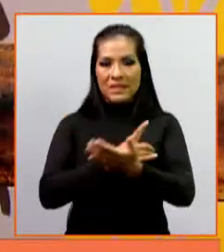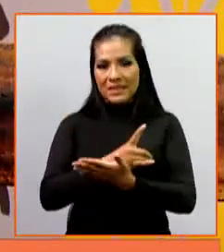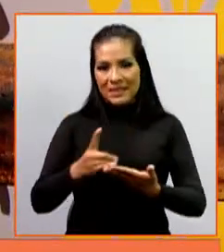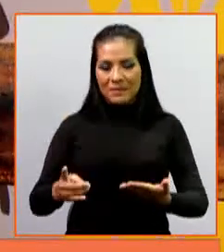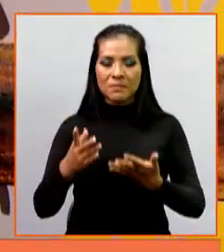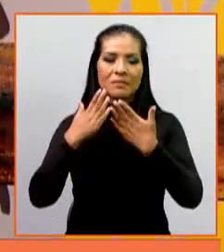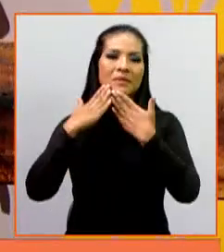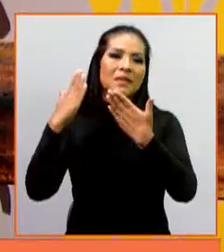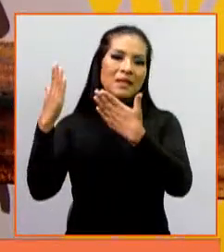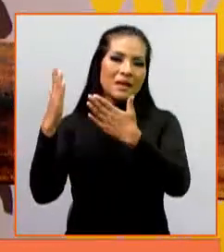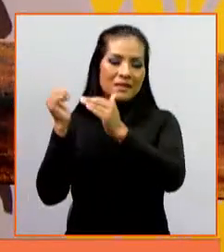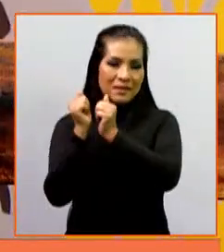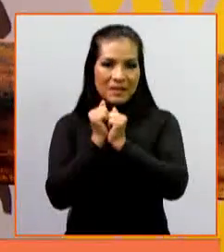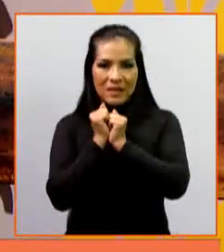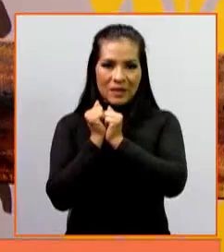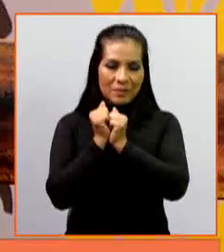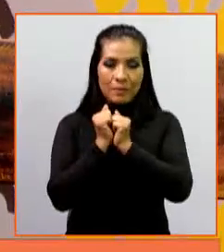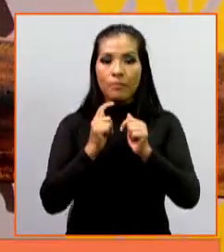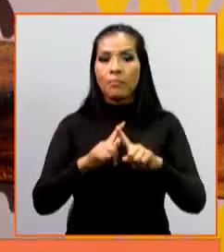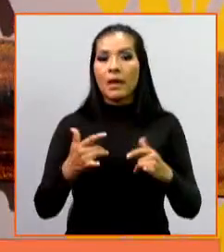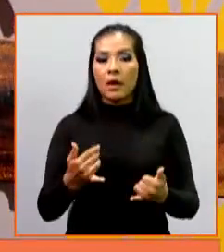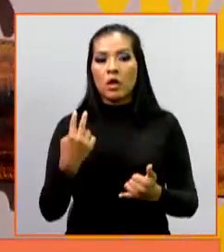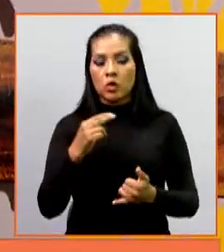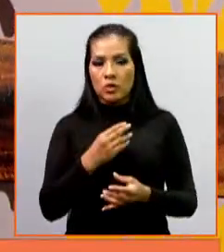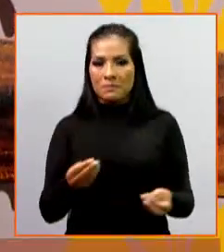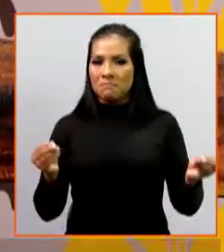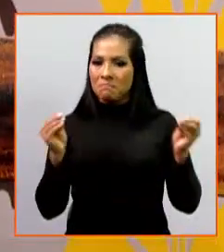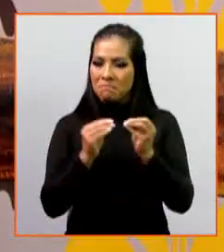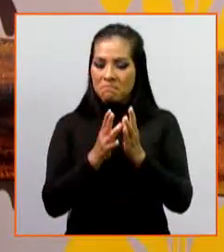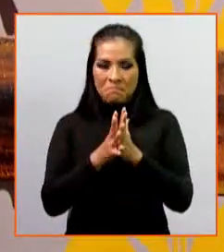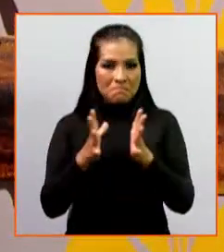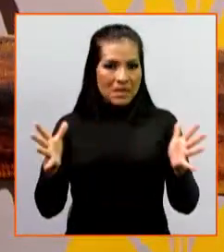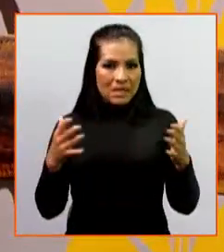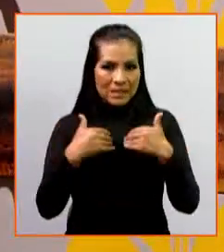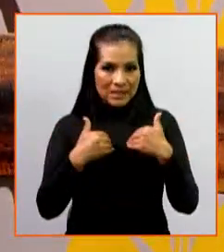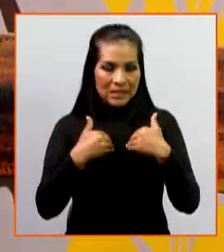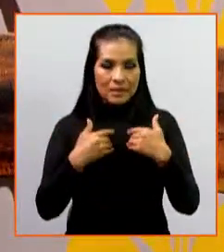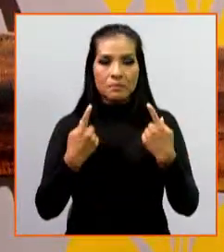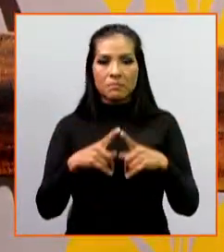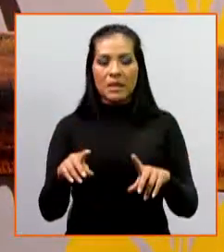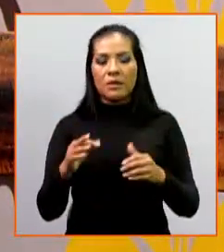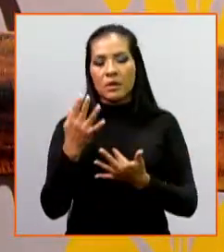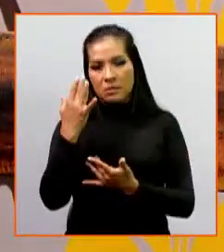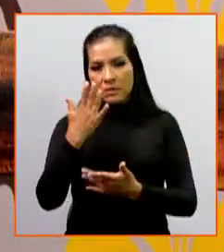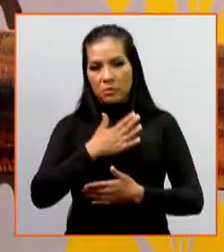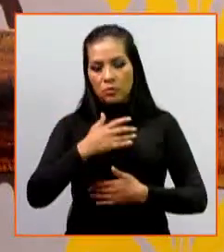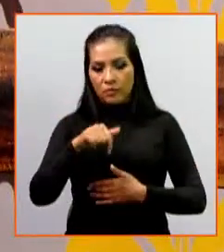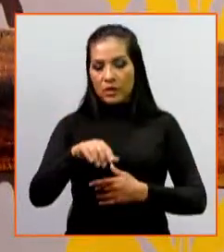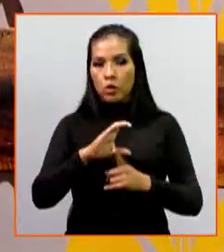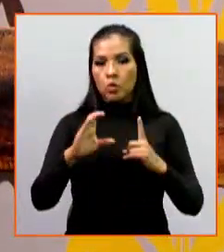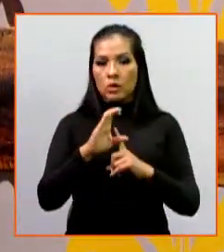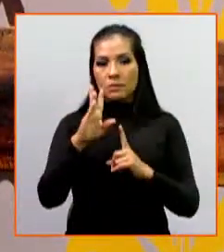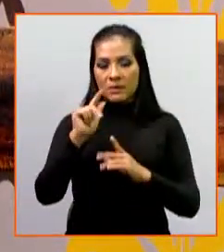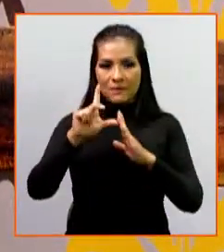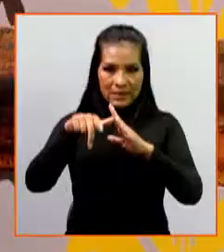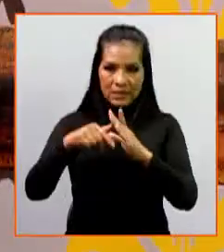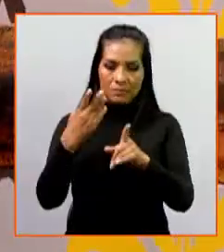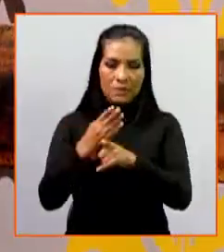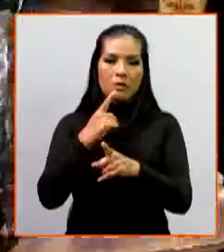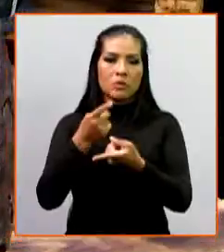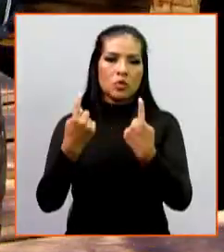gracias por habernos acompañado. Nosotros tenemos muchísimo más. Por favor, no te muevas de donde estás porque Culturas BTV continúa.